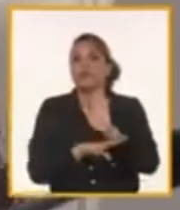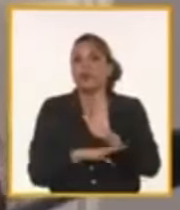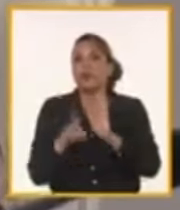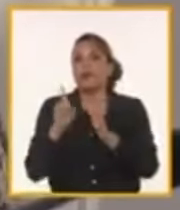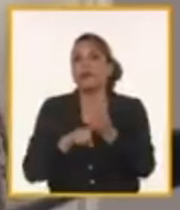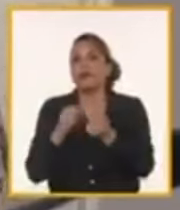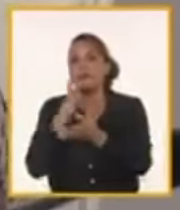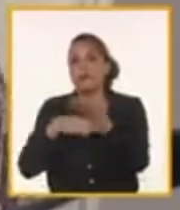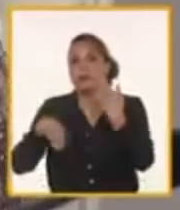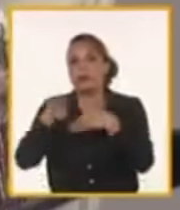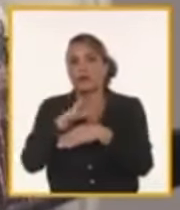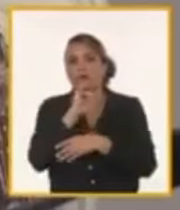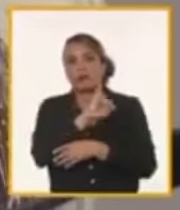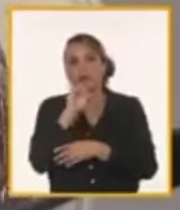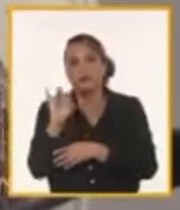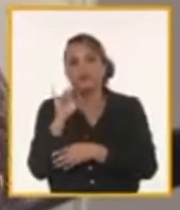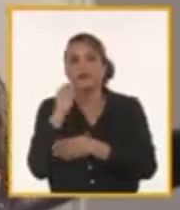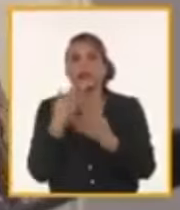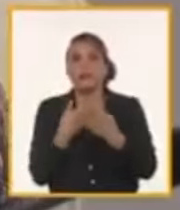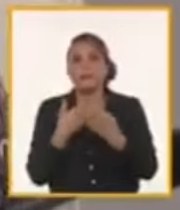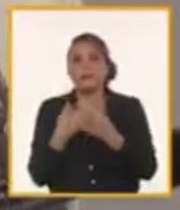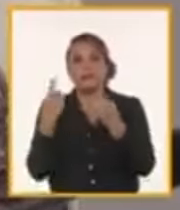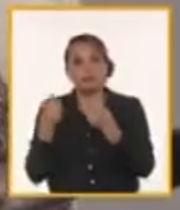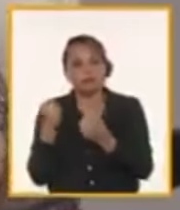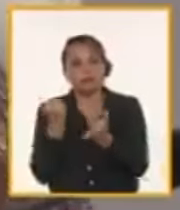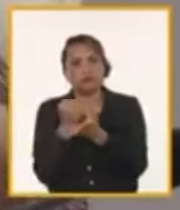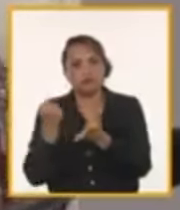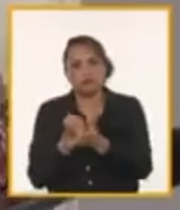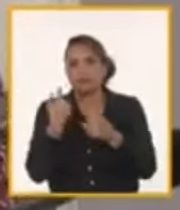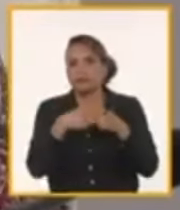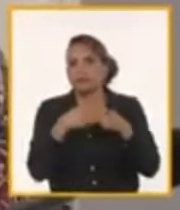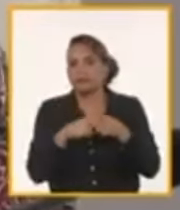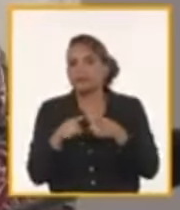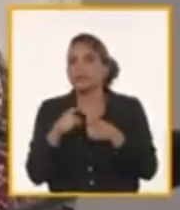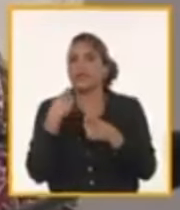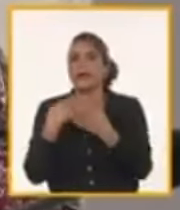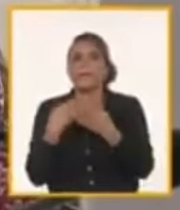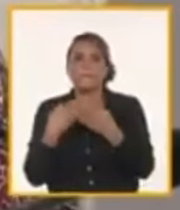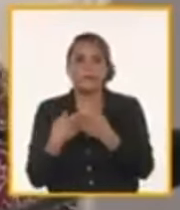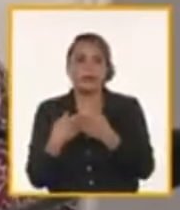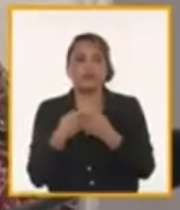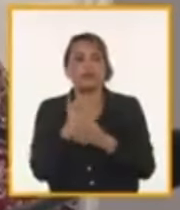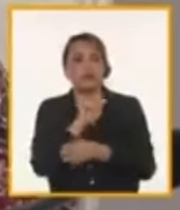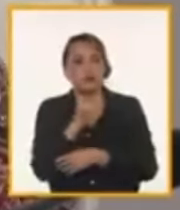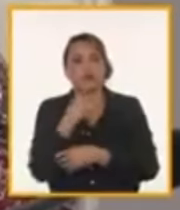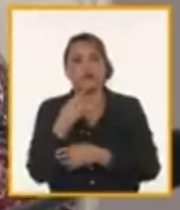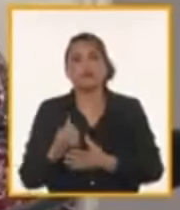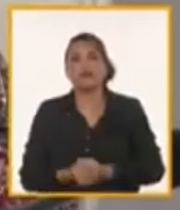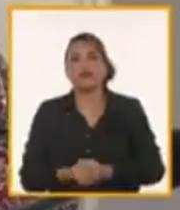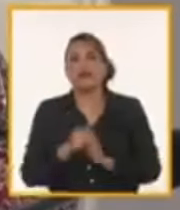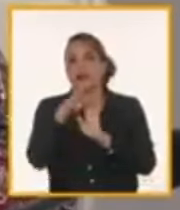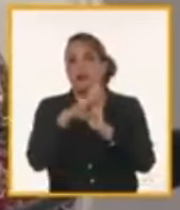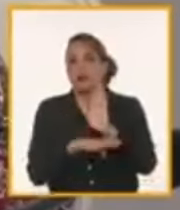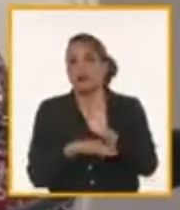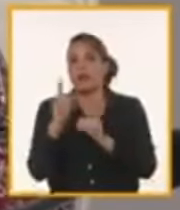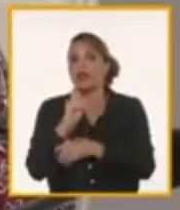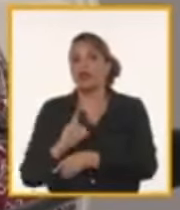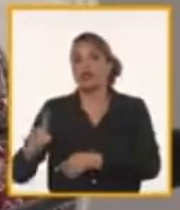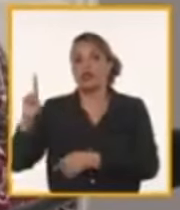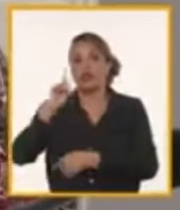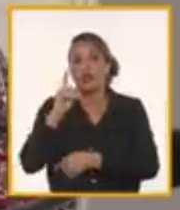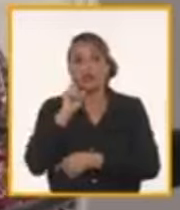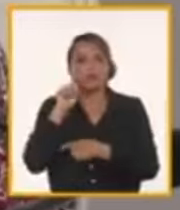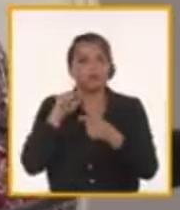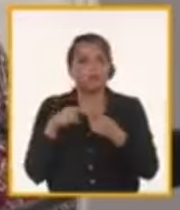instituciones autorizadas no solamente del M sino de otros organismos formadores Cabe señalar que estos programas de doctorado están basados en